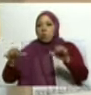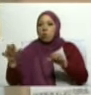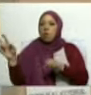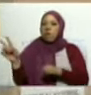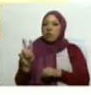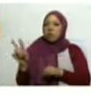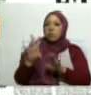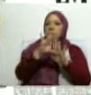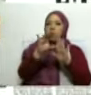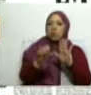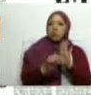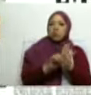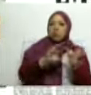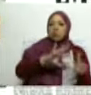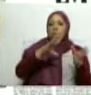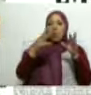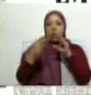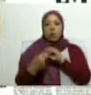venezolano.